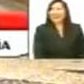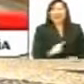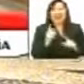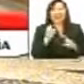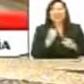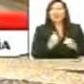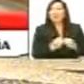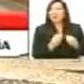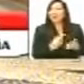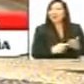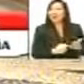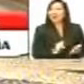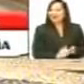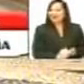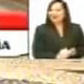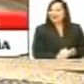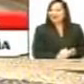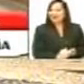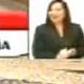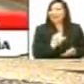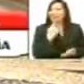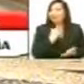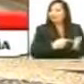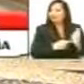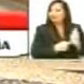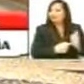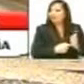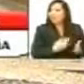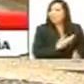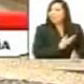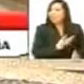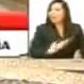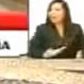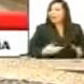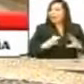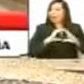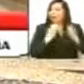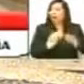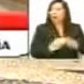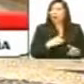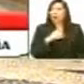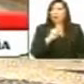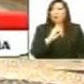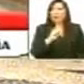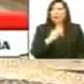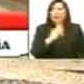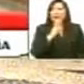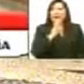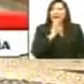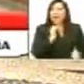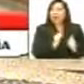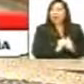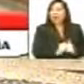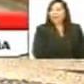Radio Congreso, porque a continuación les vamos a presentar al presidente del Congreso, Luis Galarreta, en un interesante diálogo